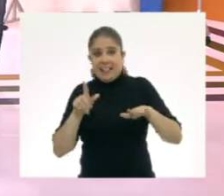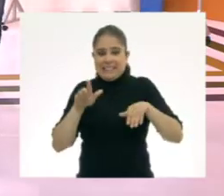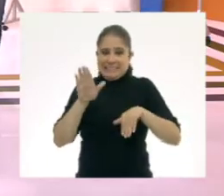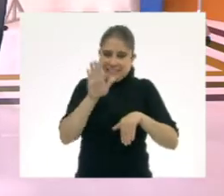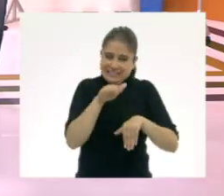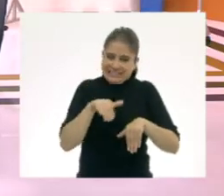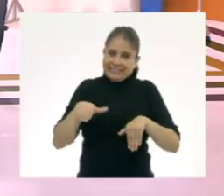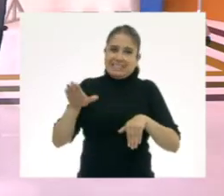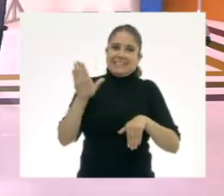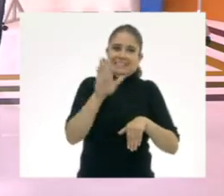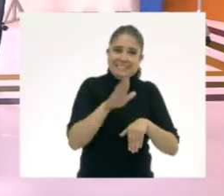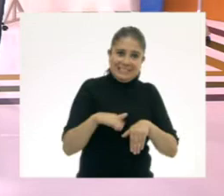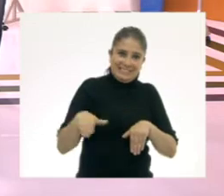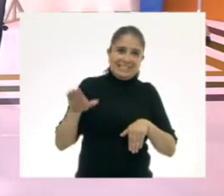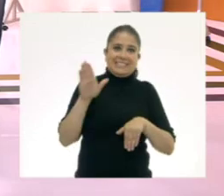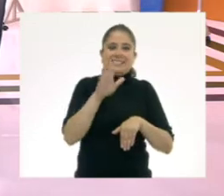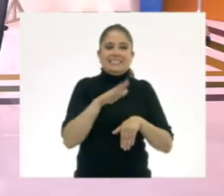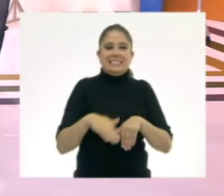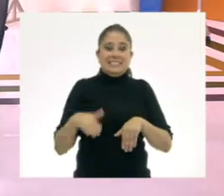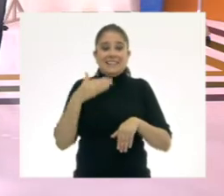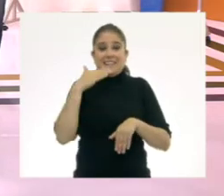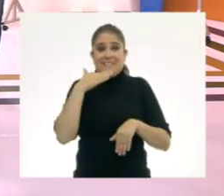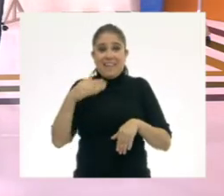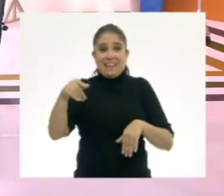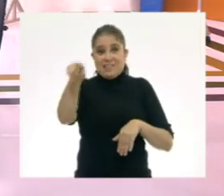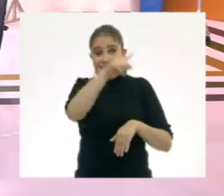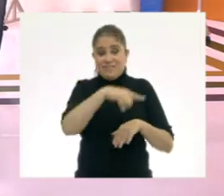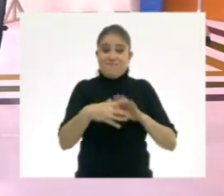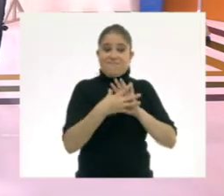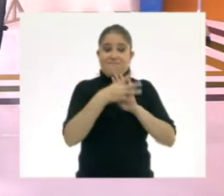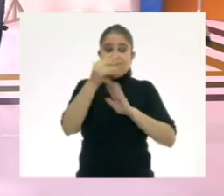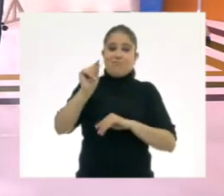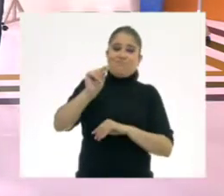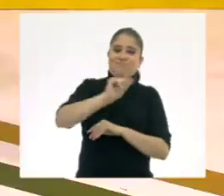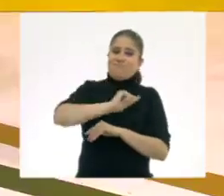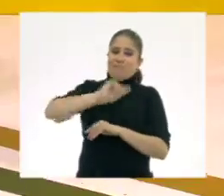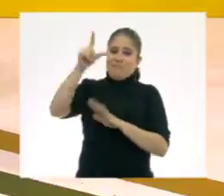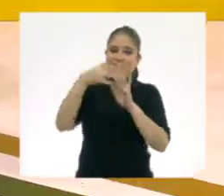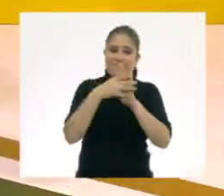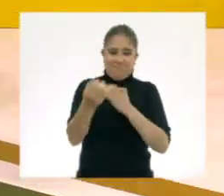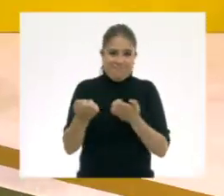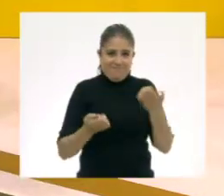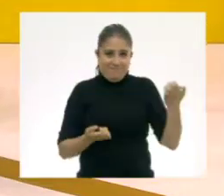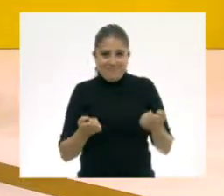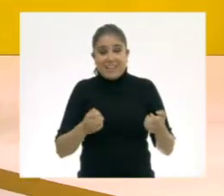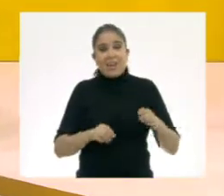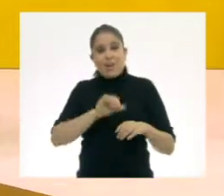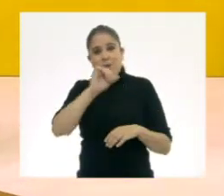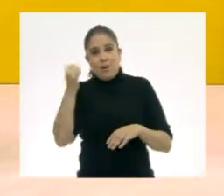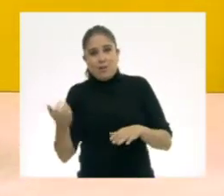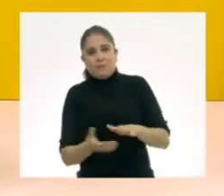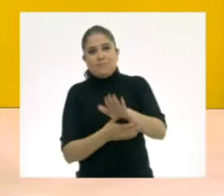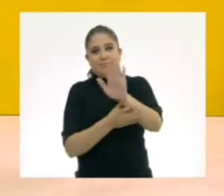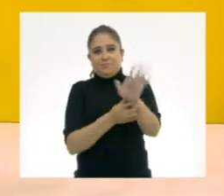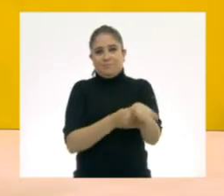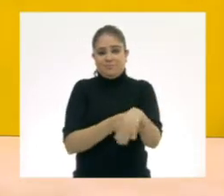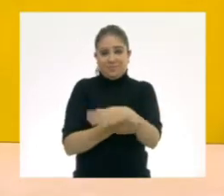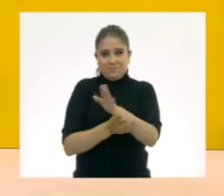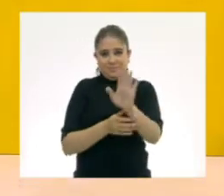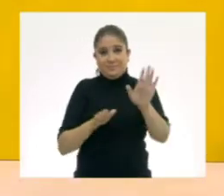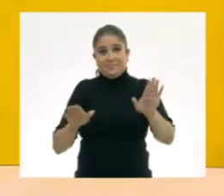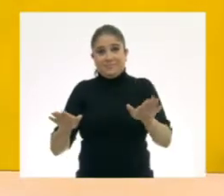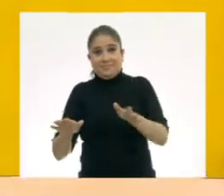pequeños, pero si lo logran, lo van a poder hacer como todos unos profesionales. Ahora del otro lado,